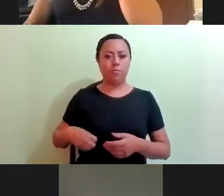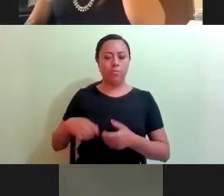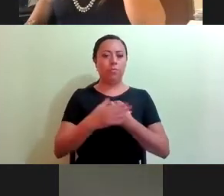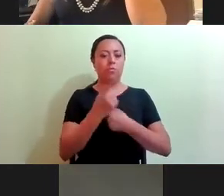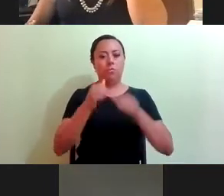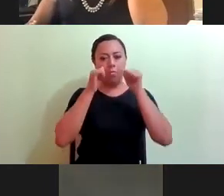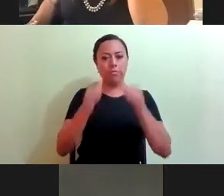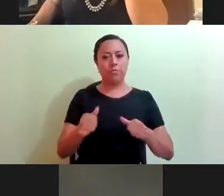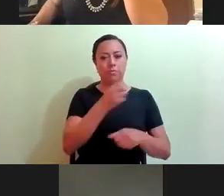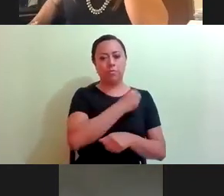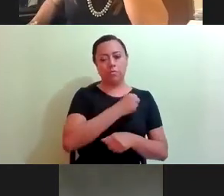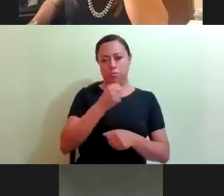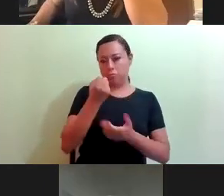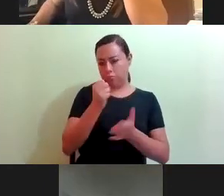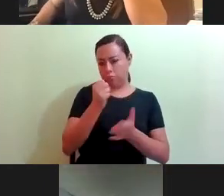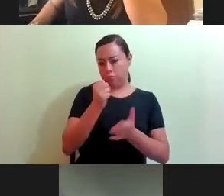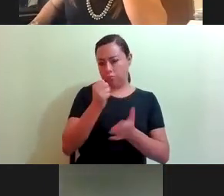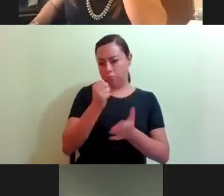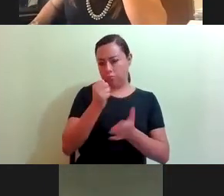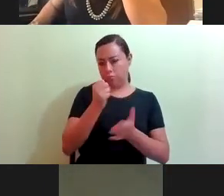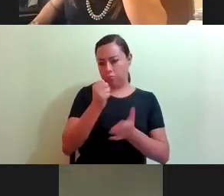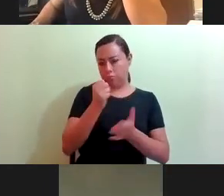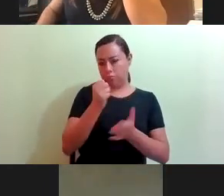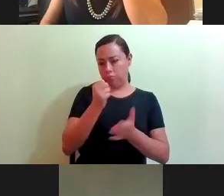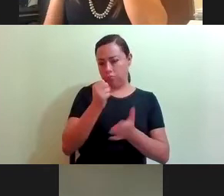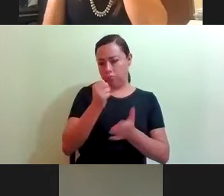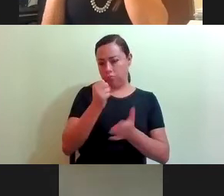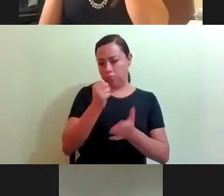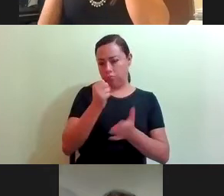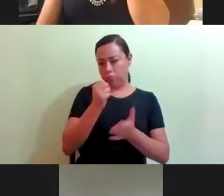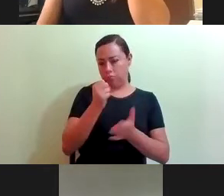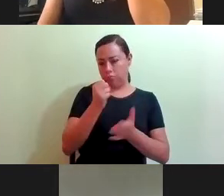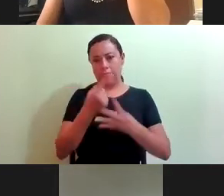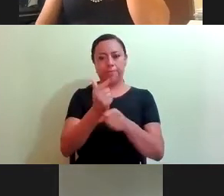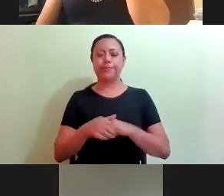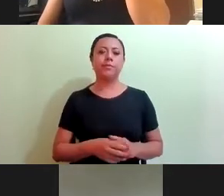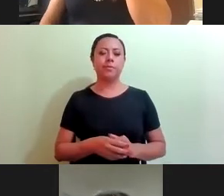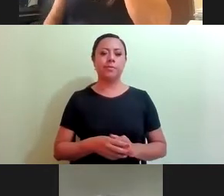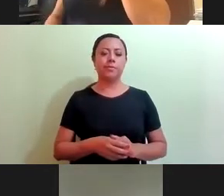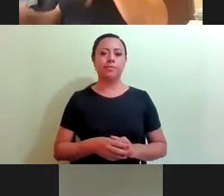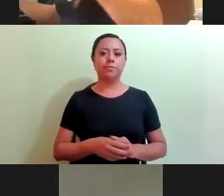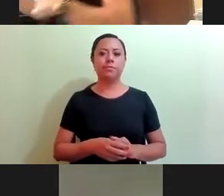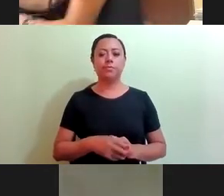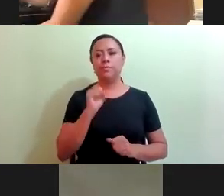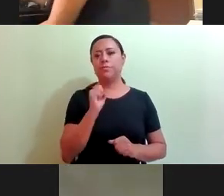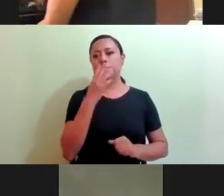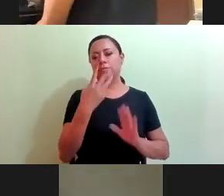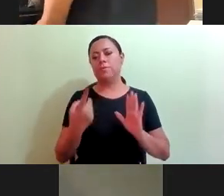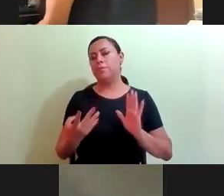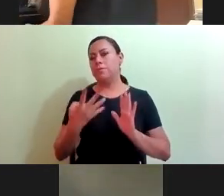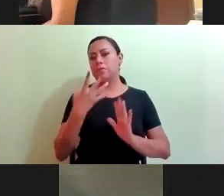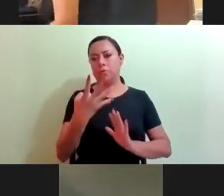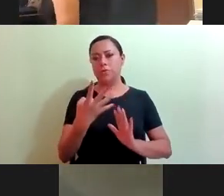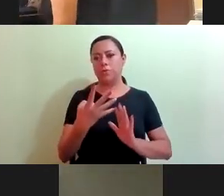información identificadas con los números de folio con terminación 1364-18 y